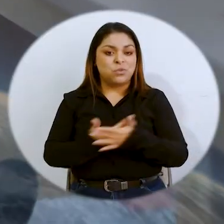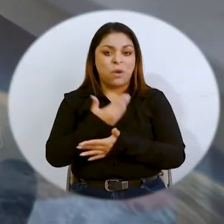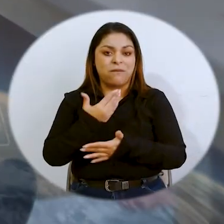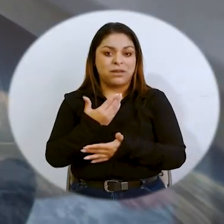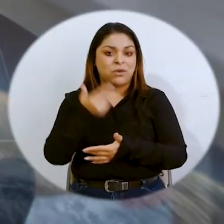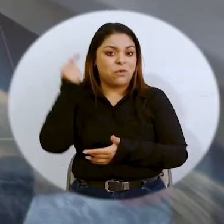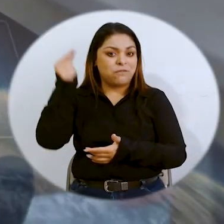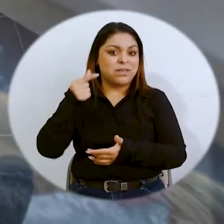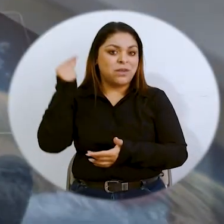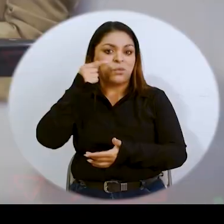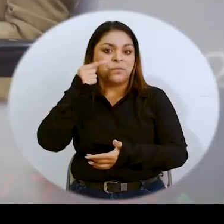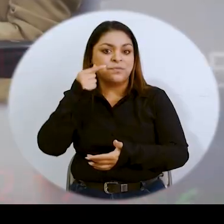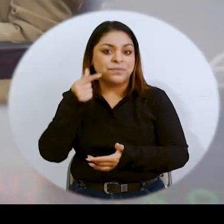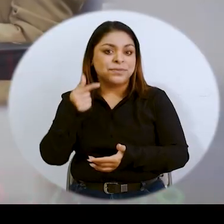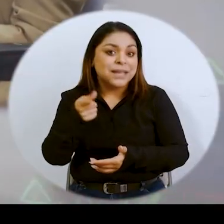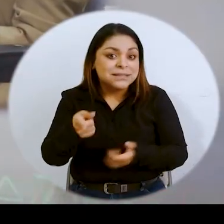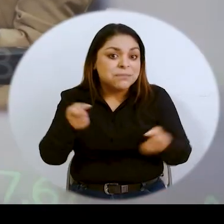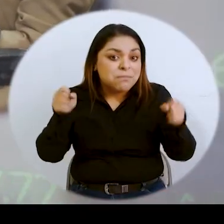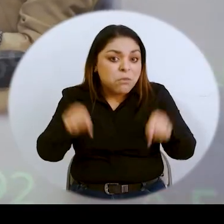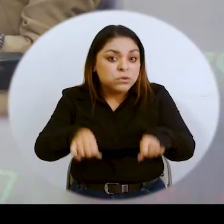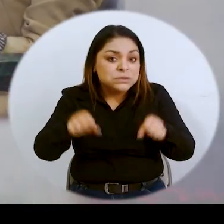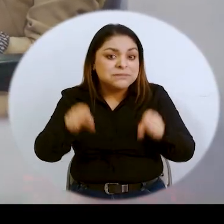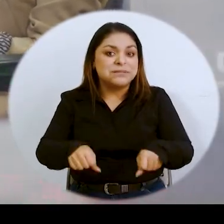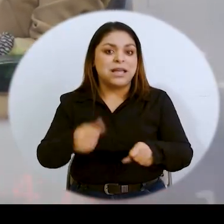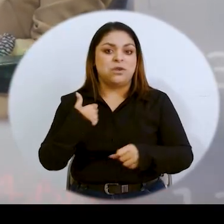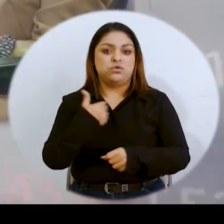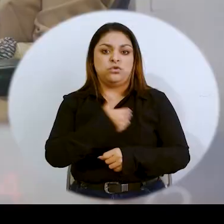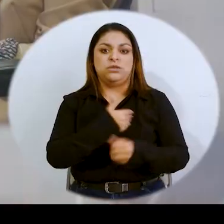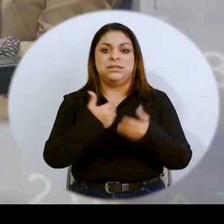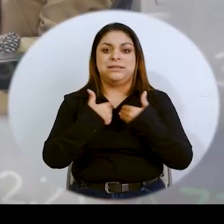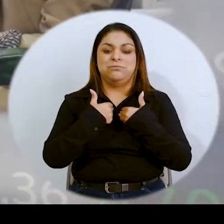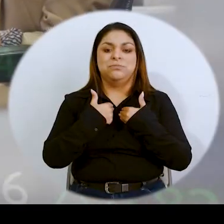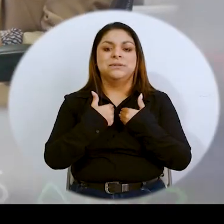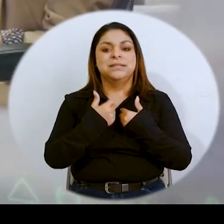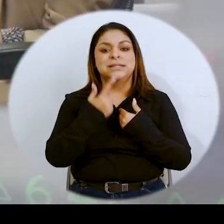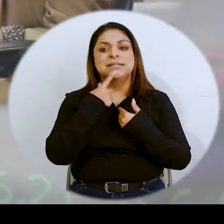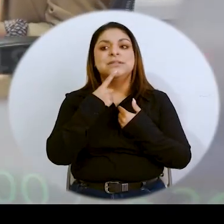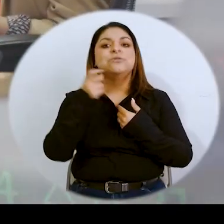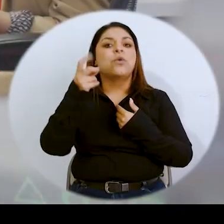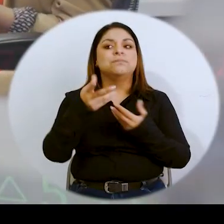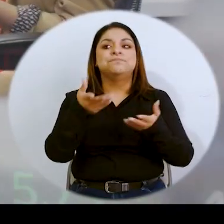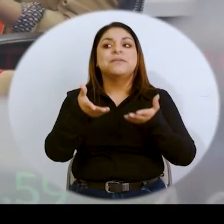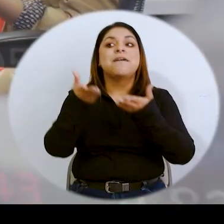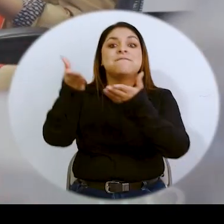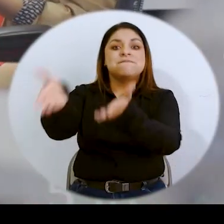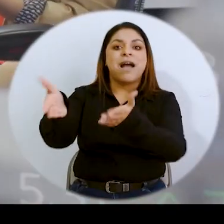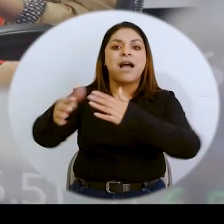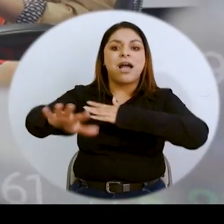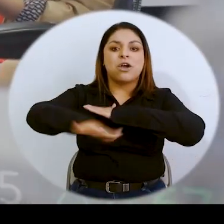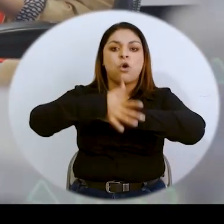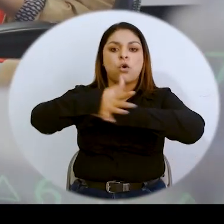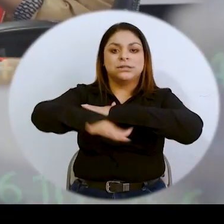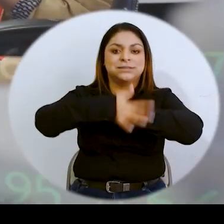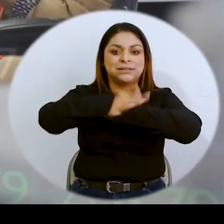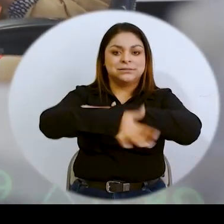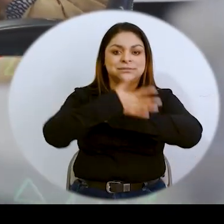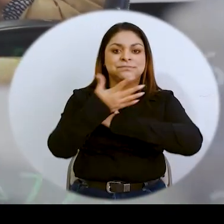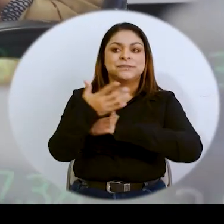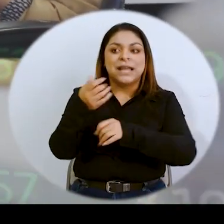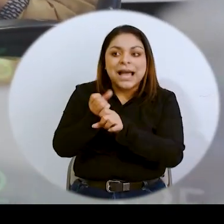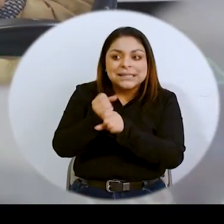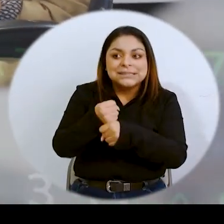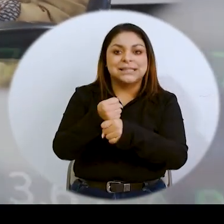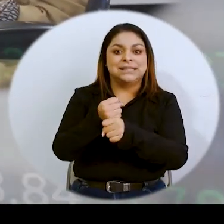nada, es la oportunidad histórica que tenemos nosotros en este momento para decir, ok, vamos a las costas a